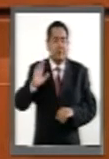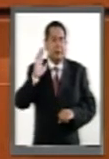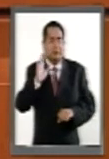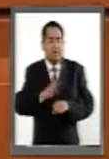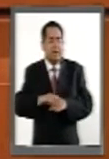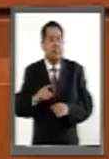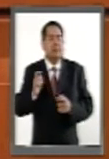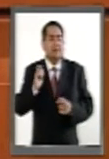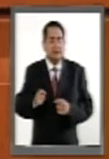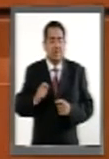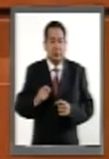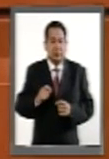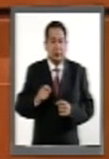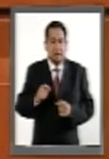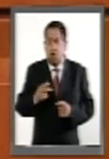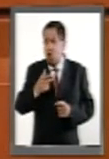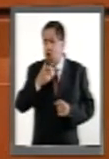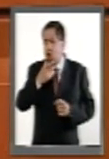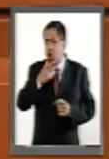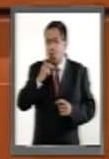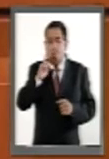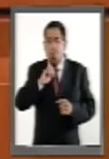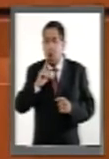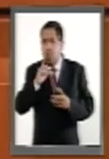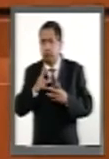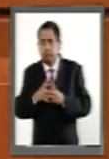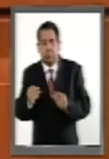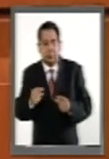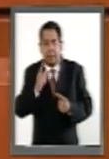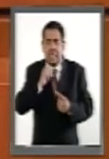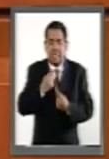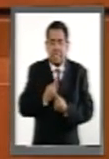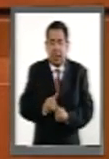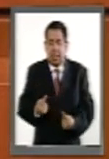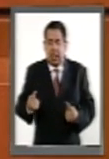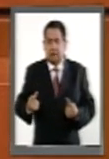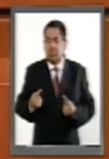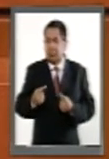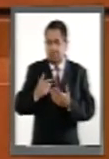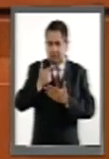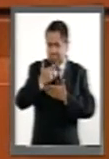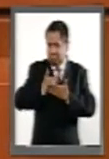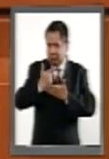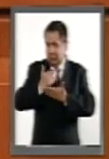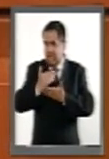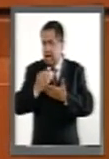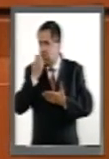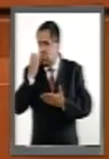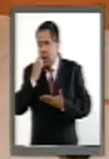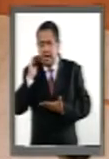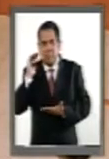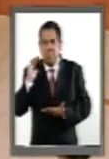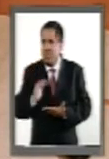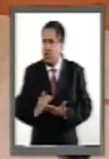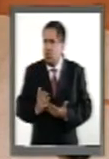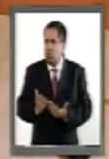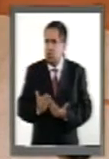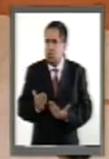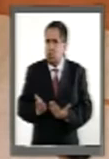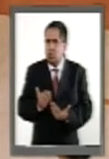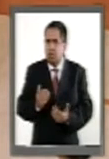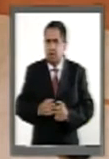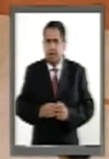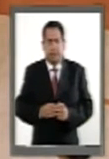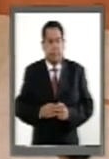de ausencia de mujeres y de niñas en la matrícula escolar. Las quejas que